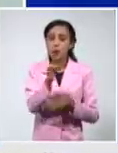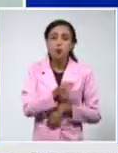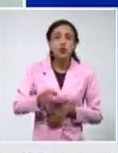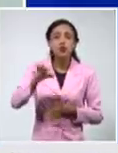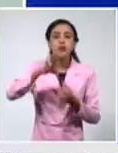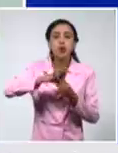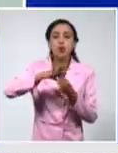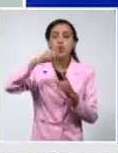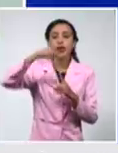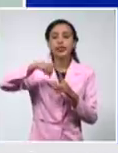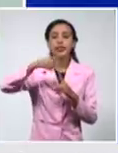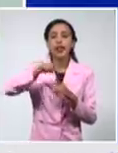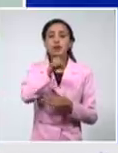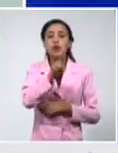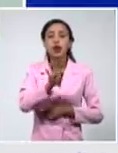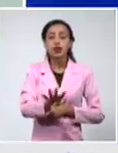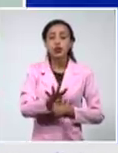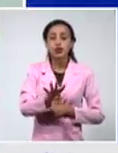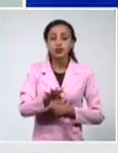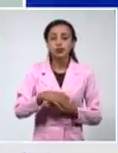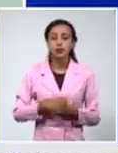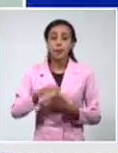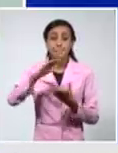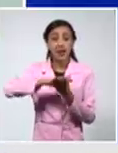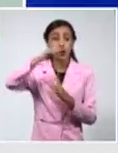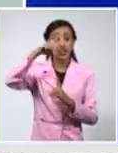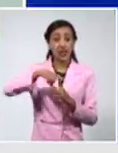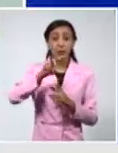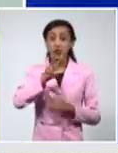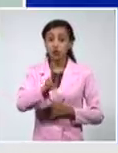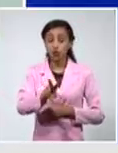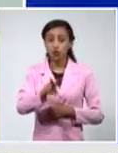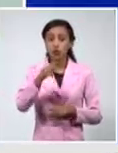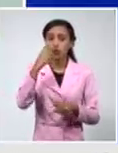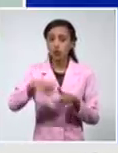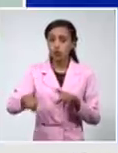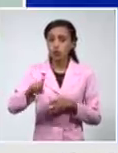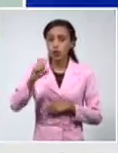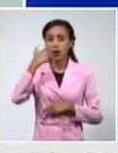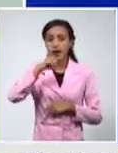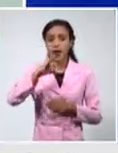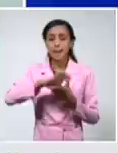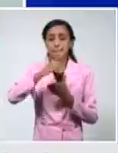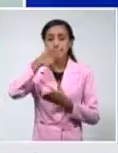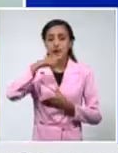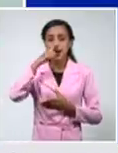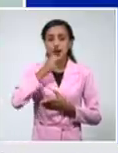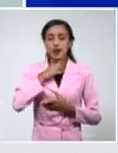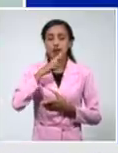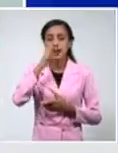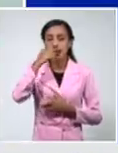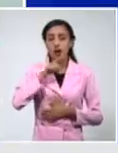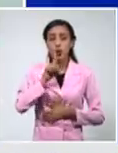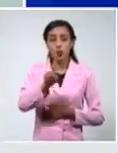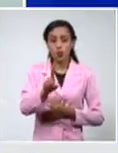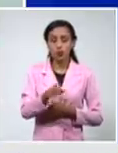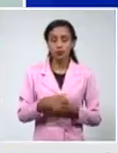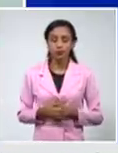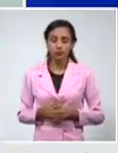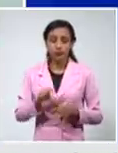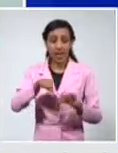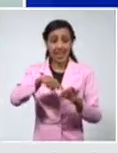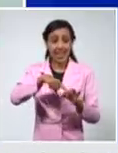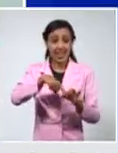14, Manuel Tames 2 y Caimanera 1. Y el municipio especial Isla